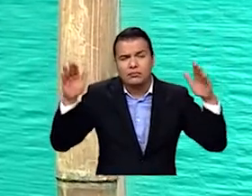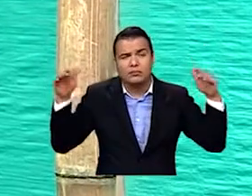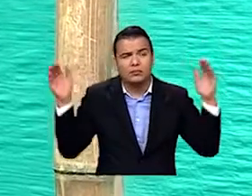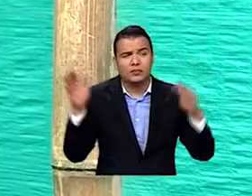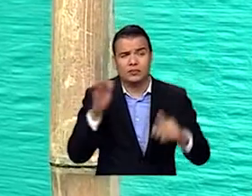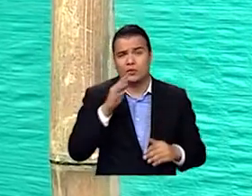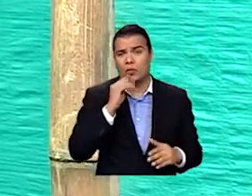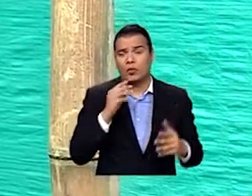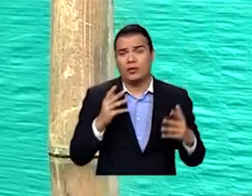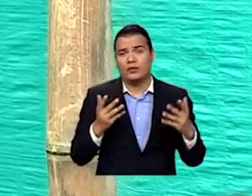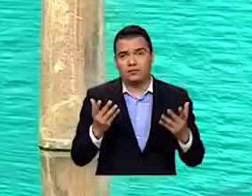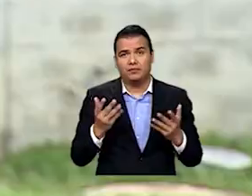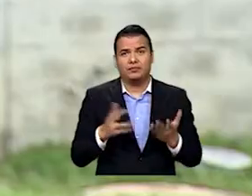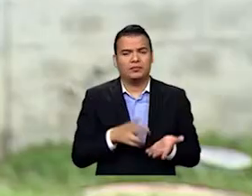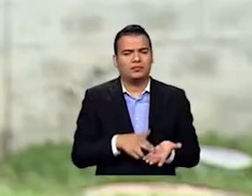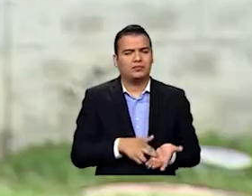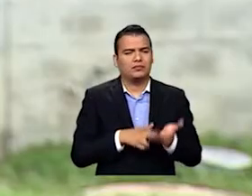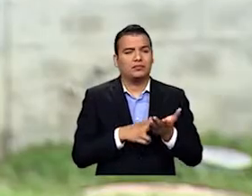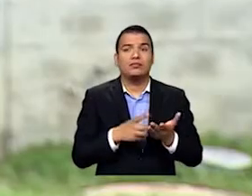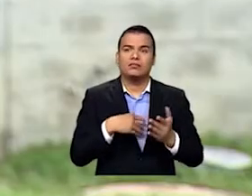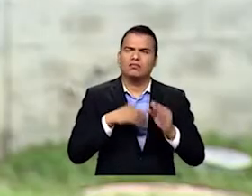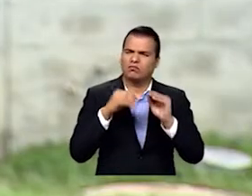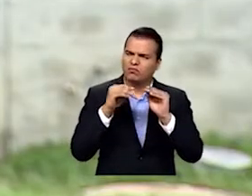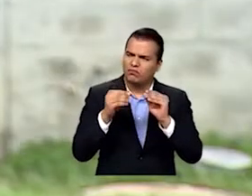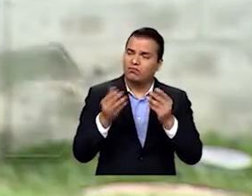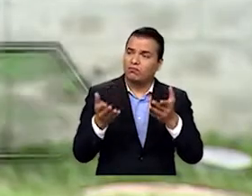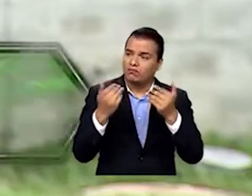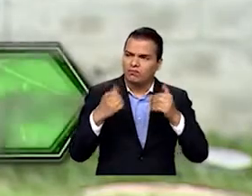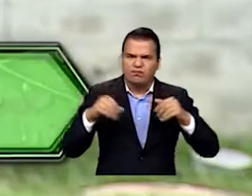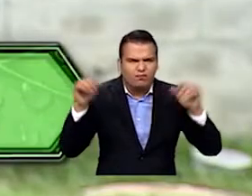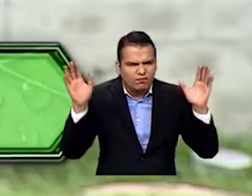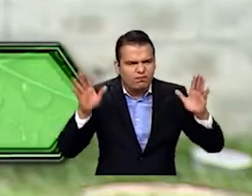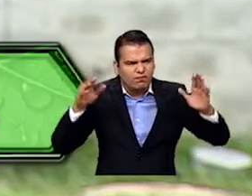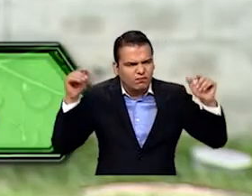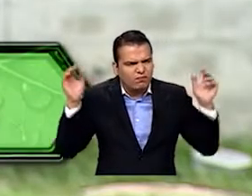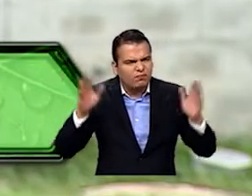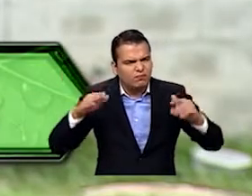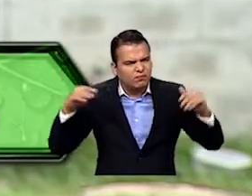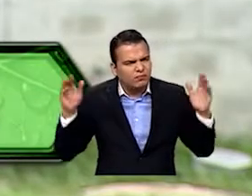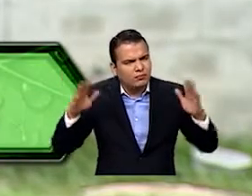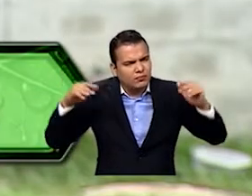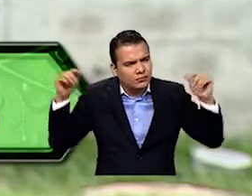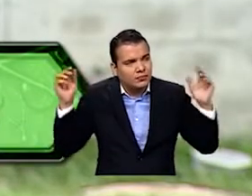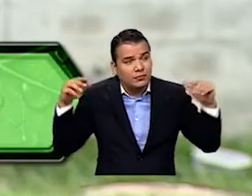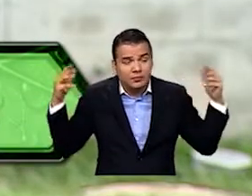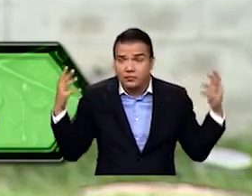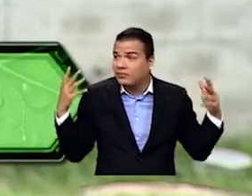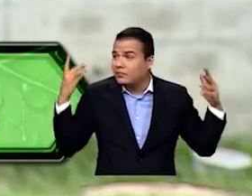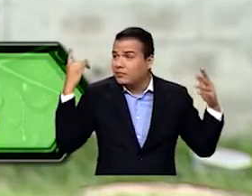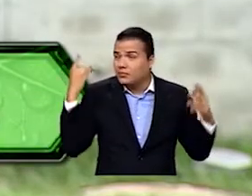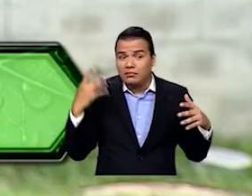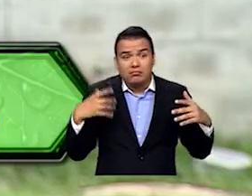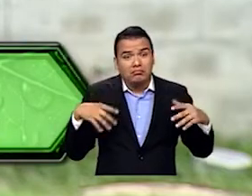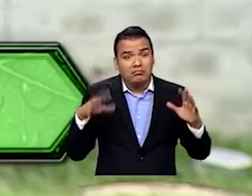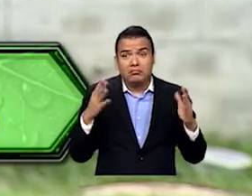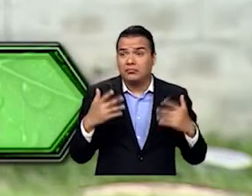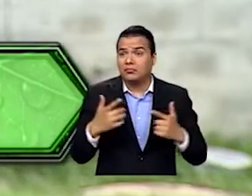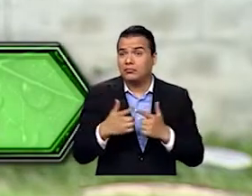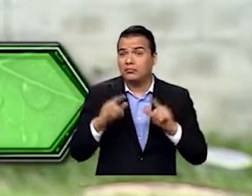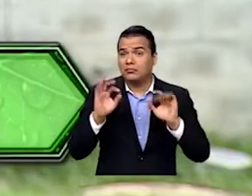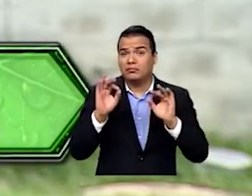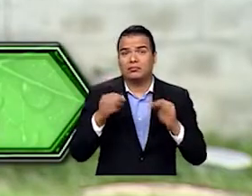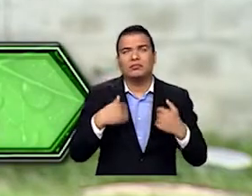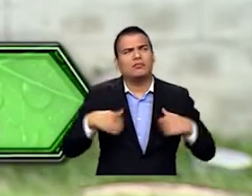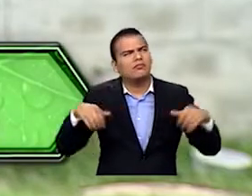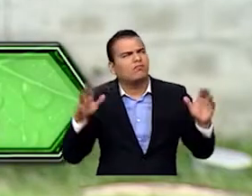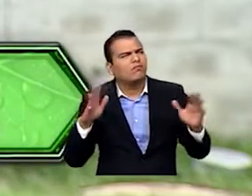primera fase de esa rehabilitación es fortalecer el ave en vuelo para que sea capaz que cuando sea regresada a la vida silvestre